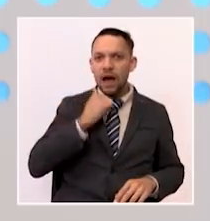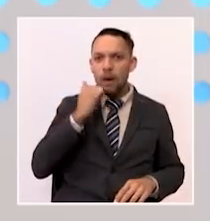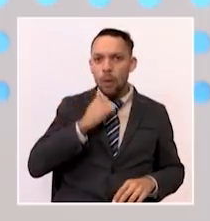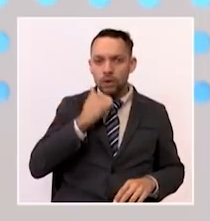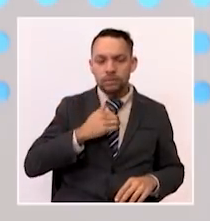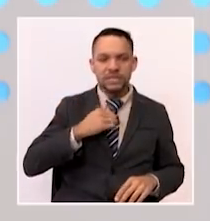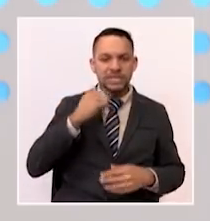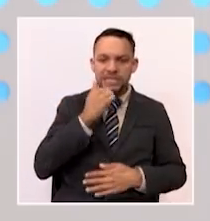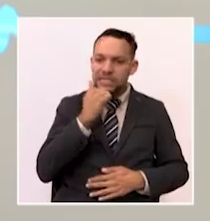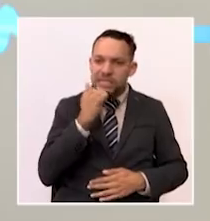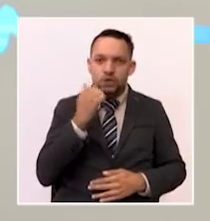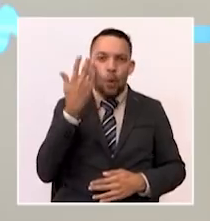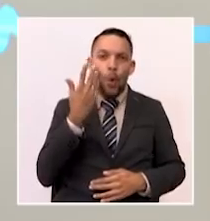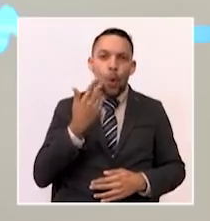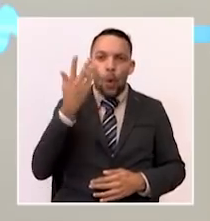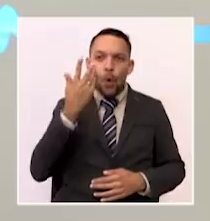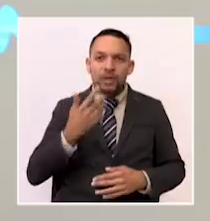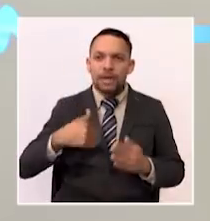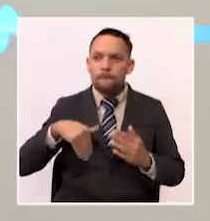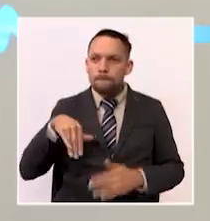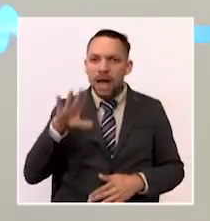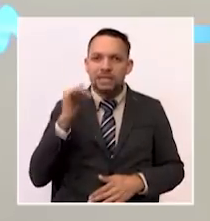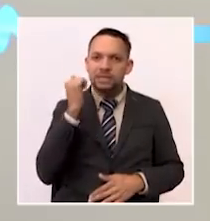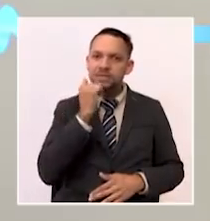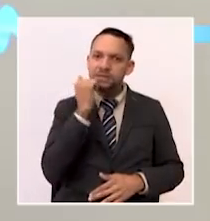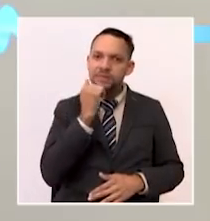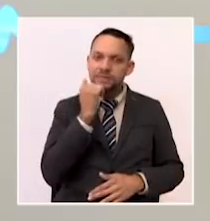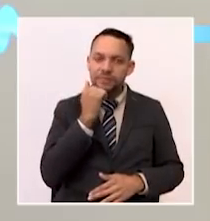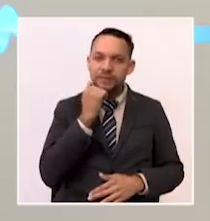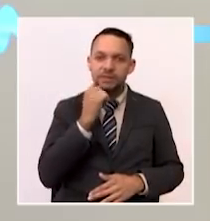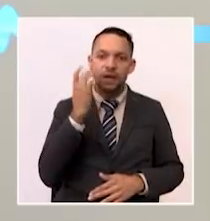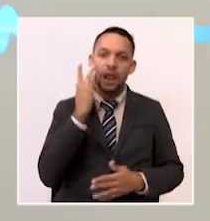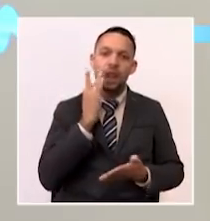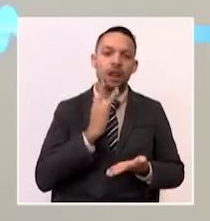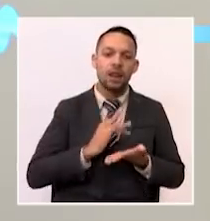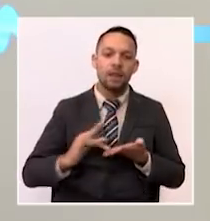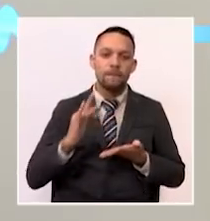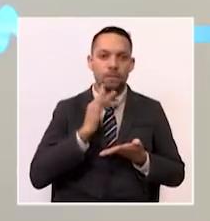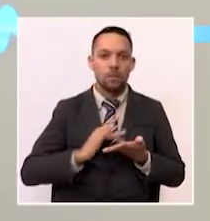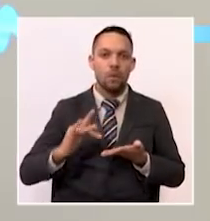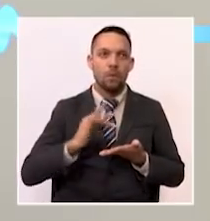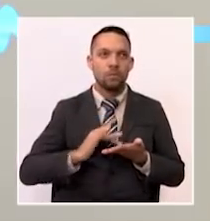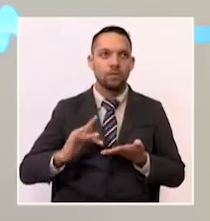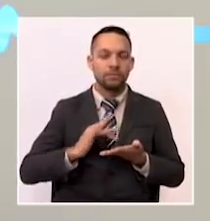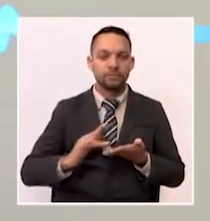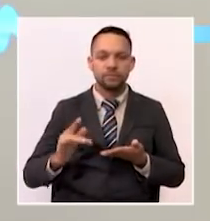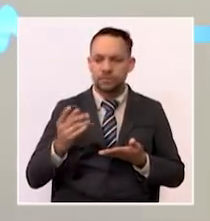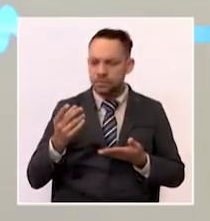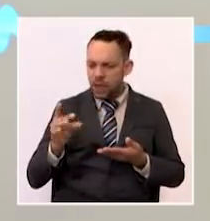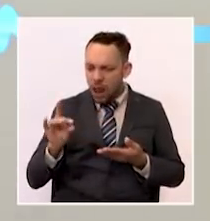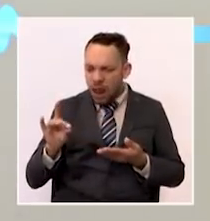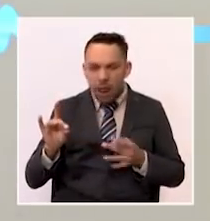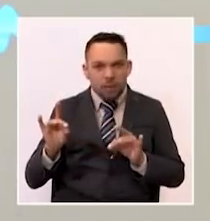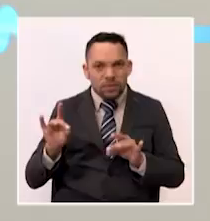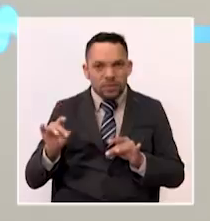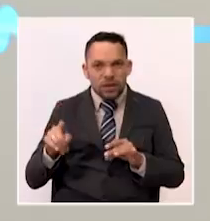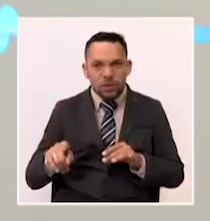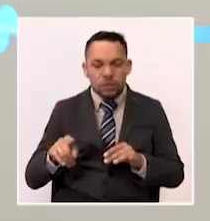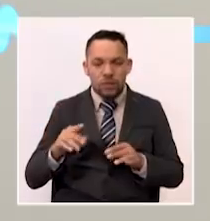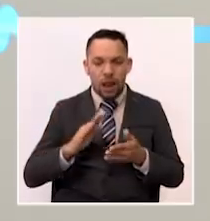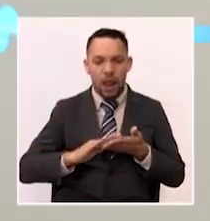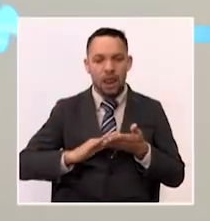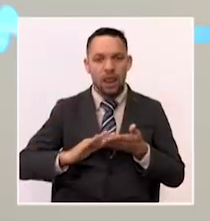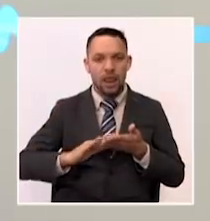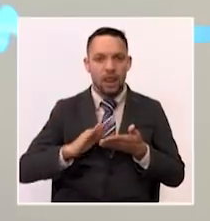claro. Entonces ellas piensan que la respuesta es limpiar eso, porque se ven ese flujito que es muy grumosito y empiezan a lavar dentro de la vagina con